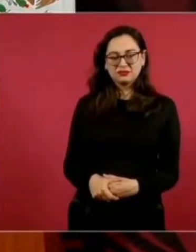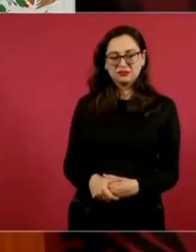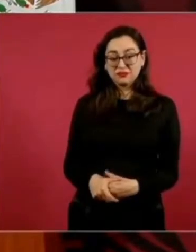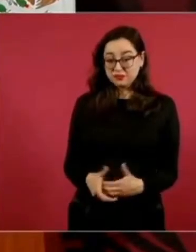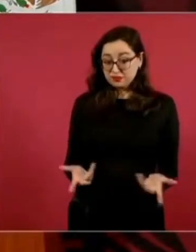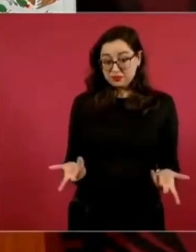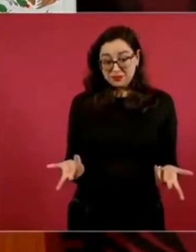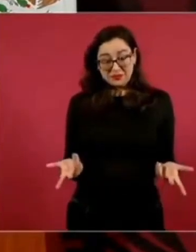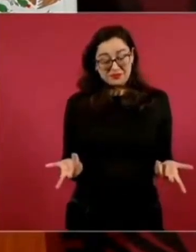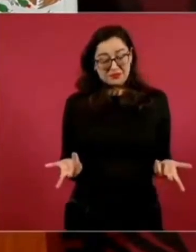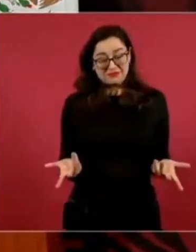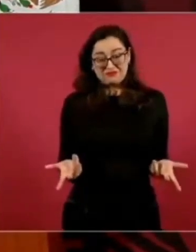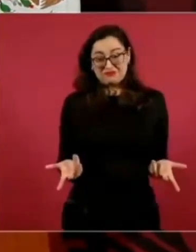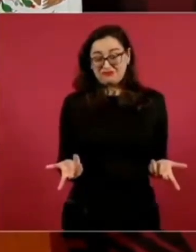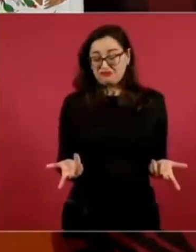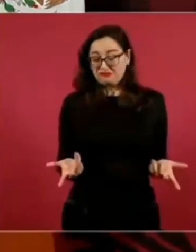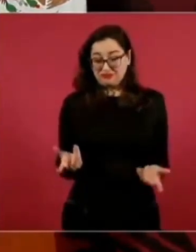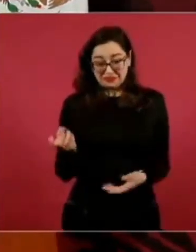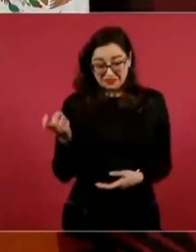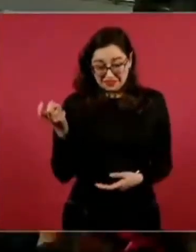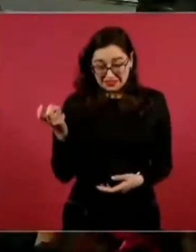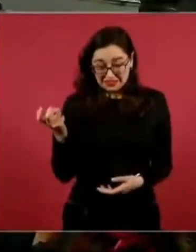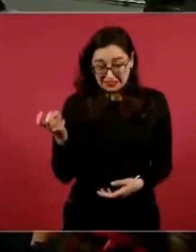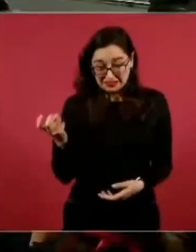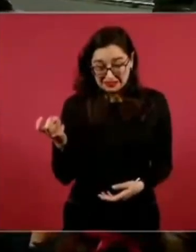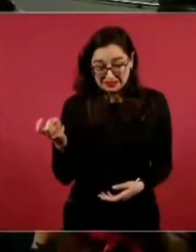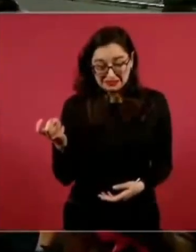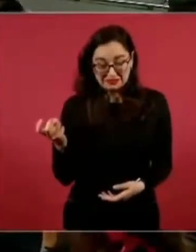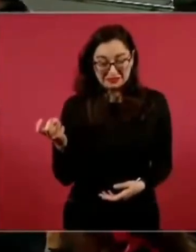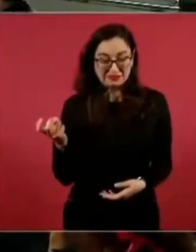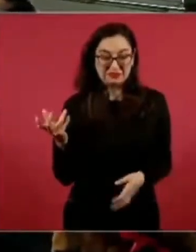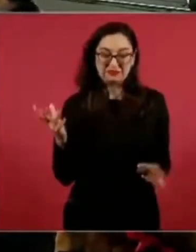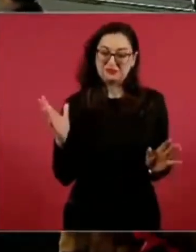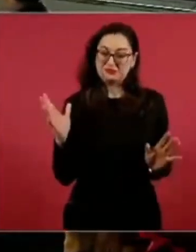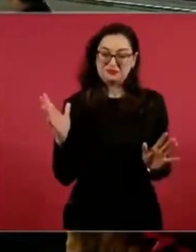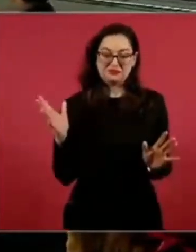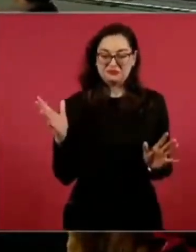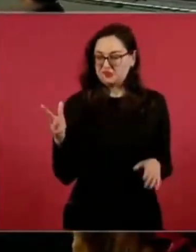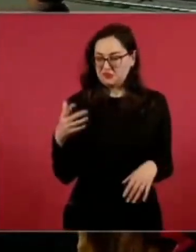Ya, esto es en sí una denuncia